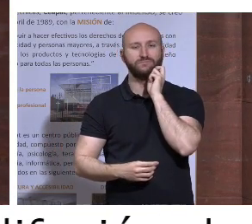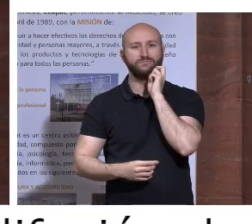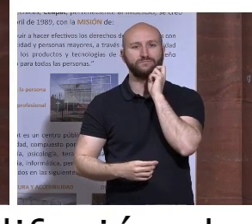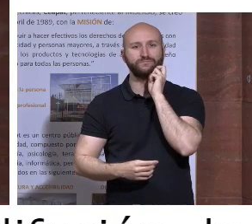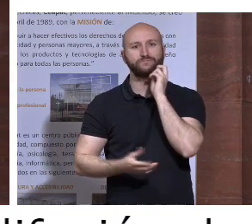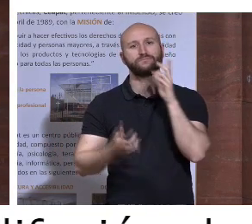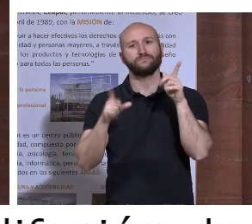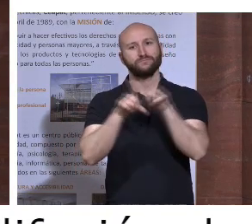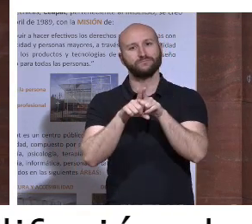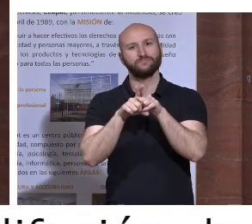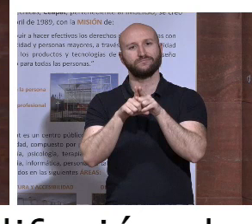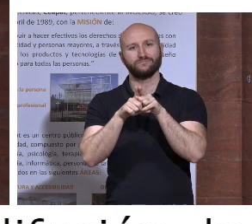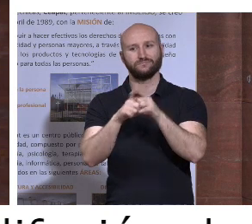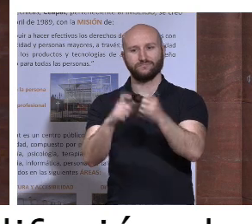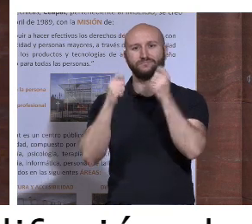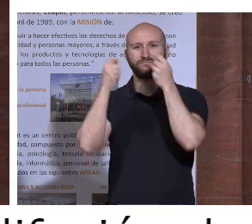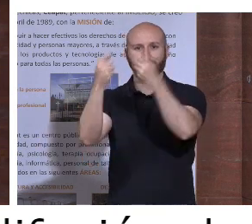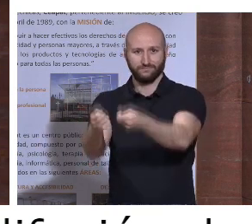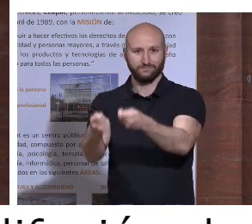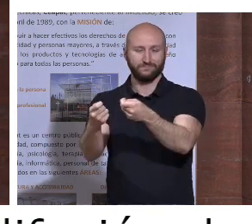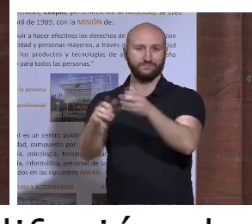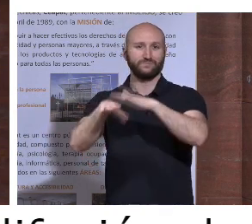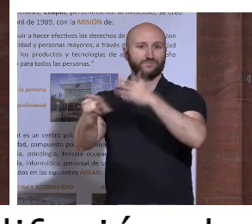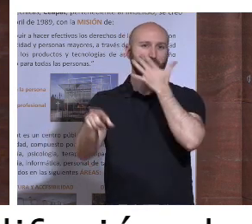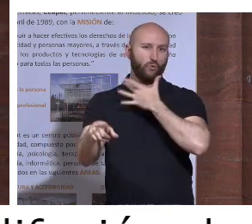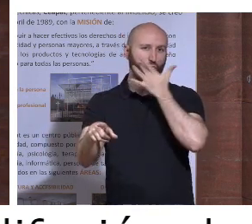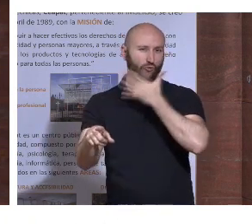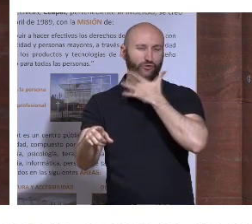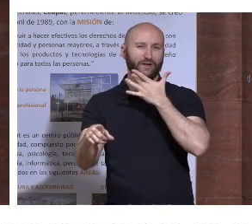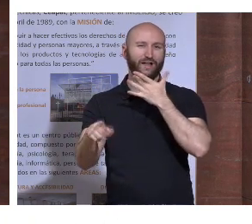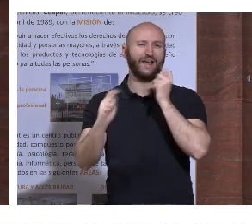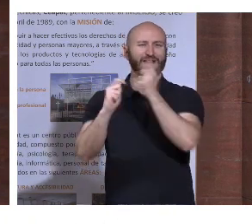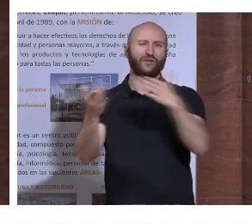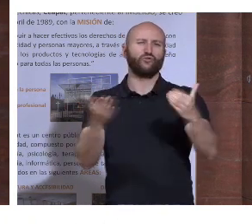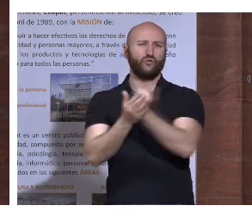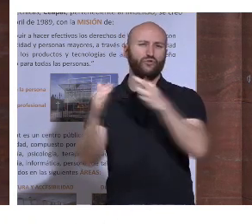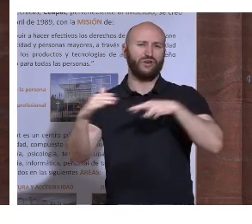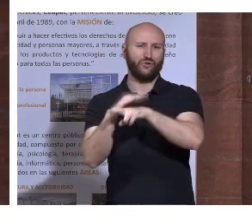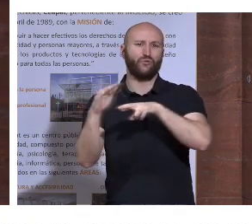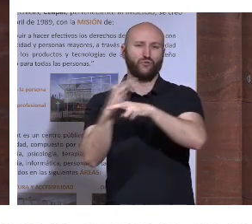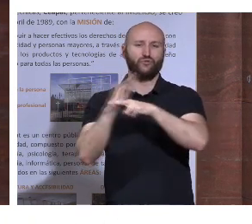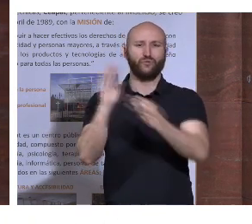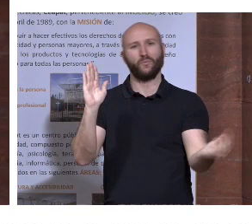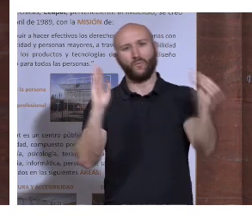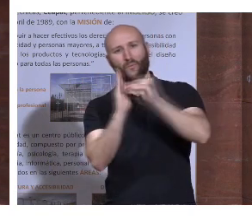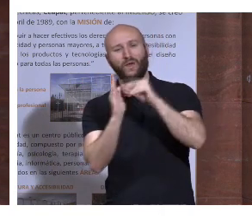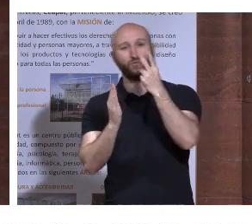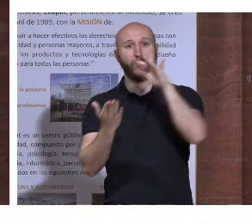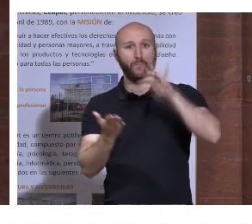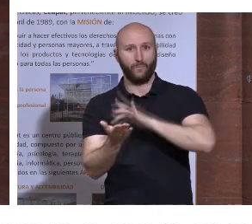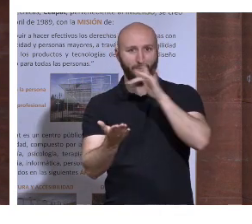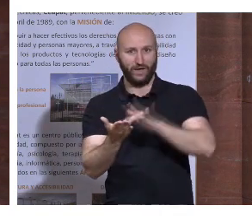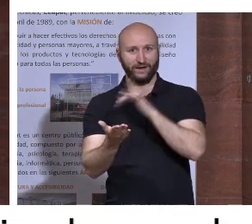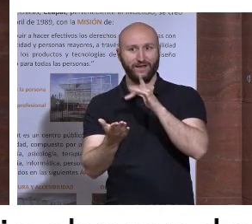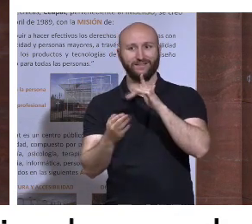de dar a conocer por todos los medios, incluyendo un par de páginas que lleguen